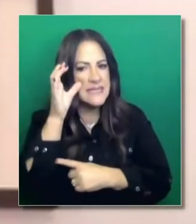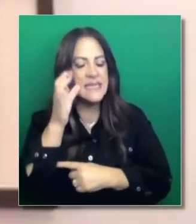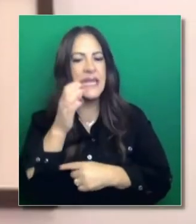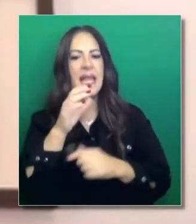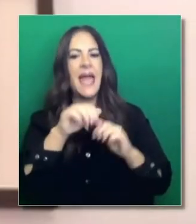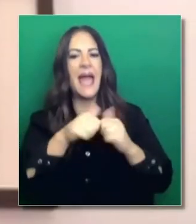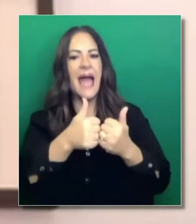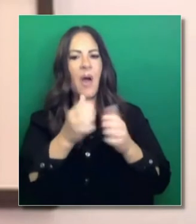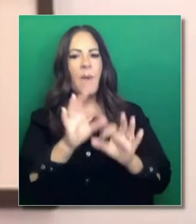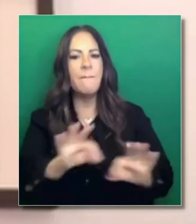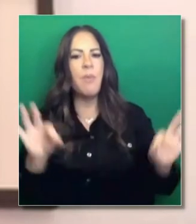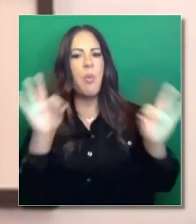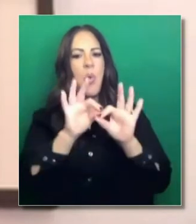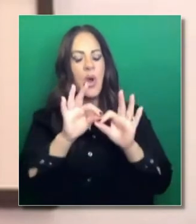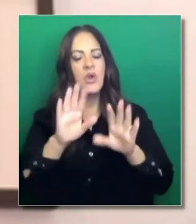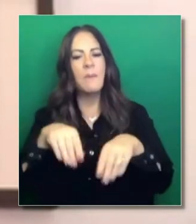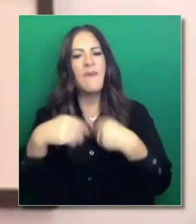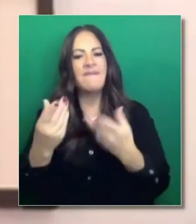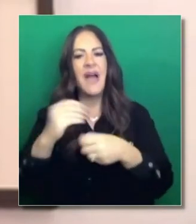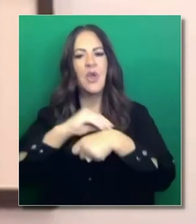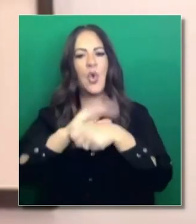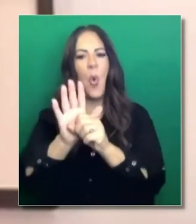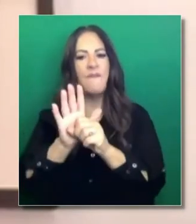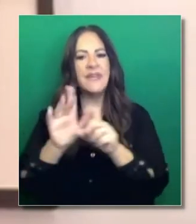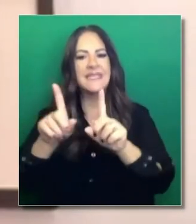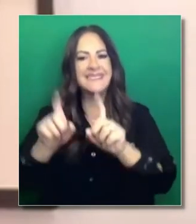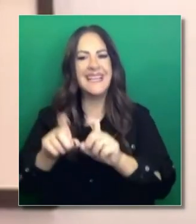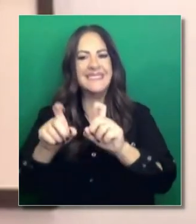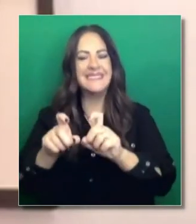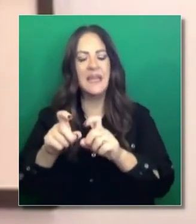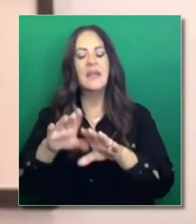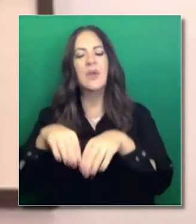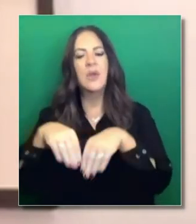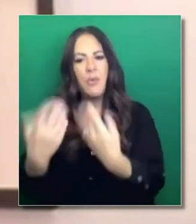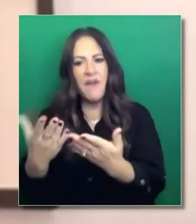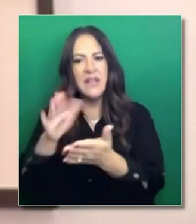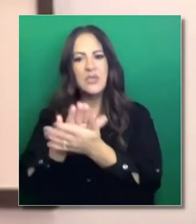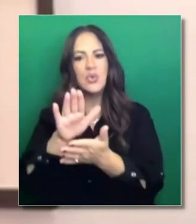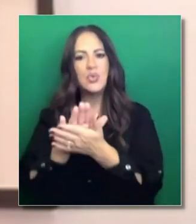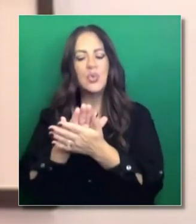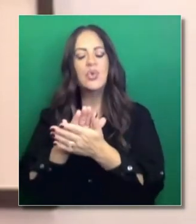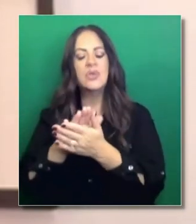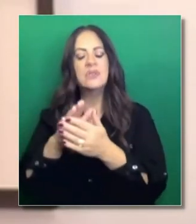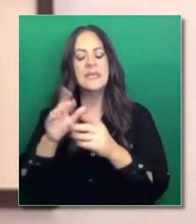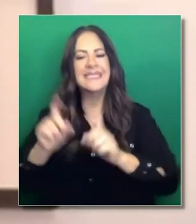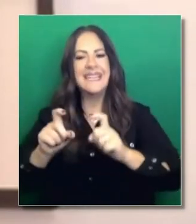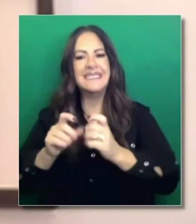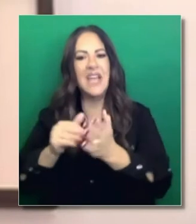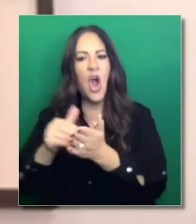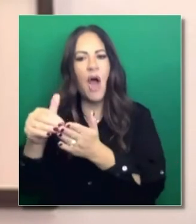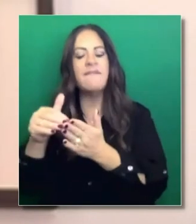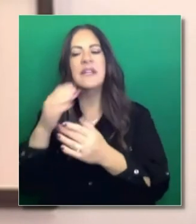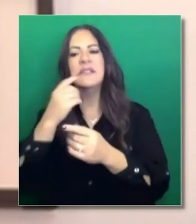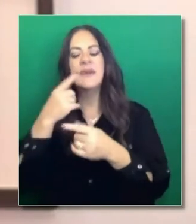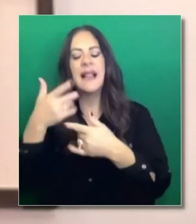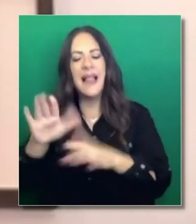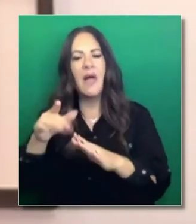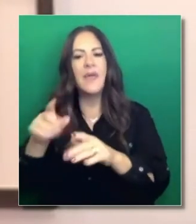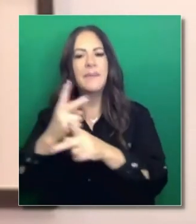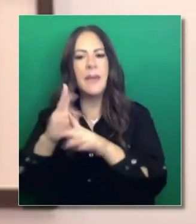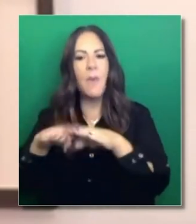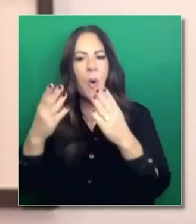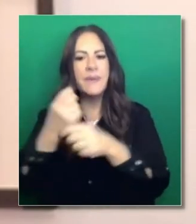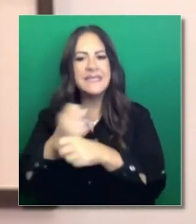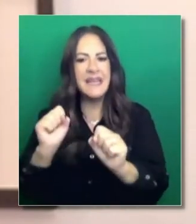la importancia de pruebas de COVID y creando el camino para que se reabran sin riesgo nuestras escuelas. Sin